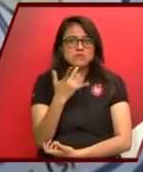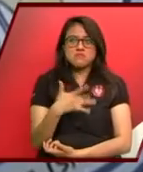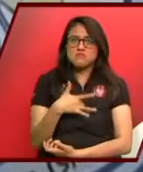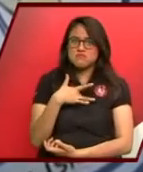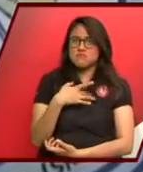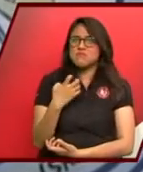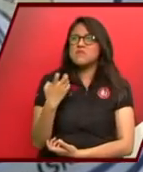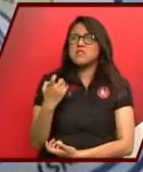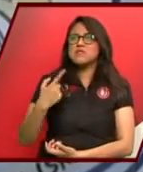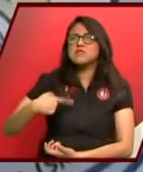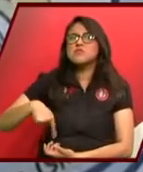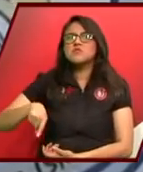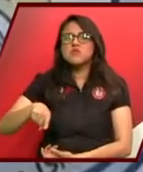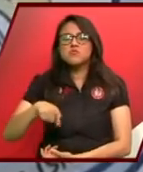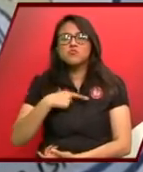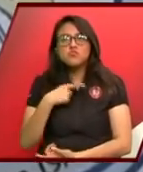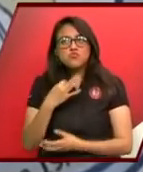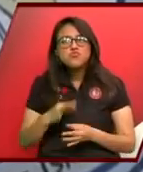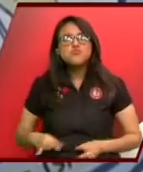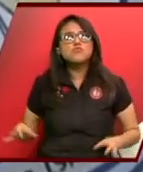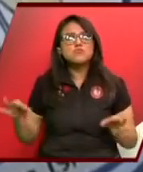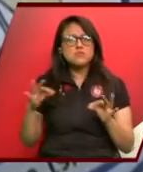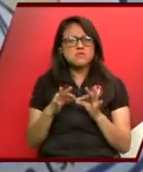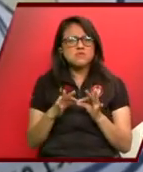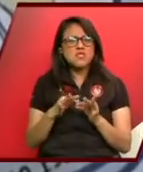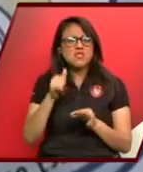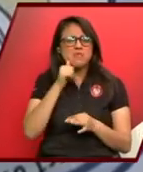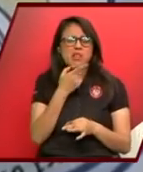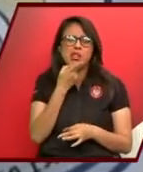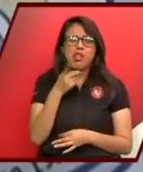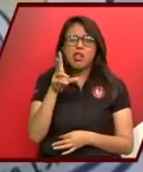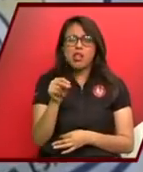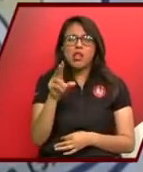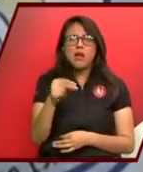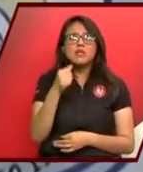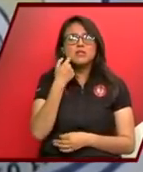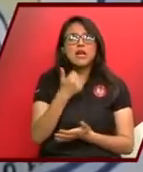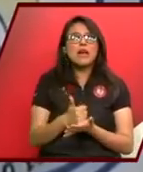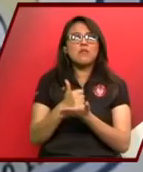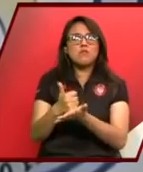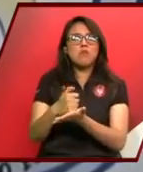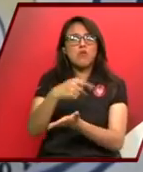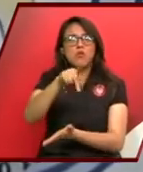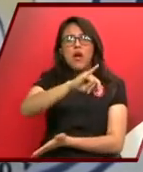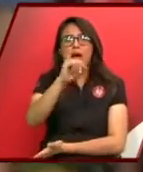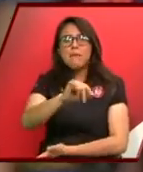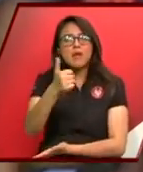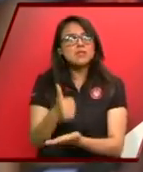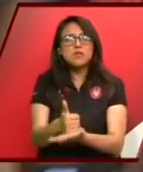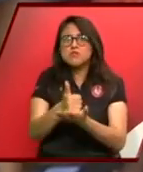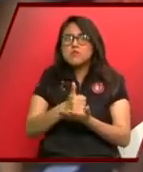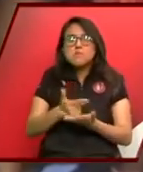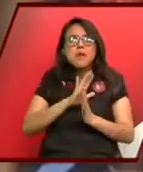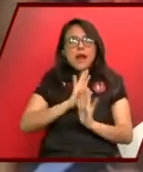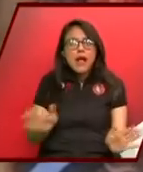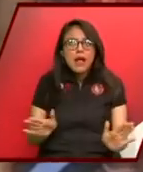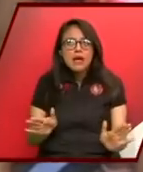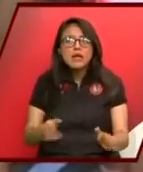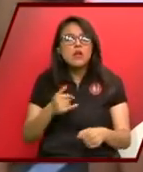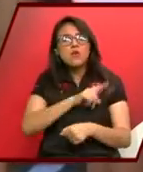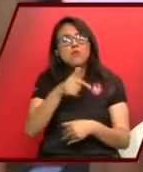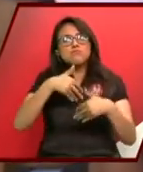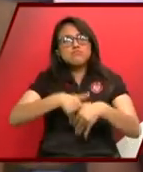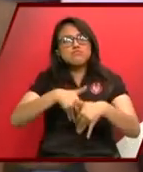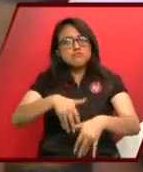muy cortante, sí, siempre diciendo que apoyan, pero realmente no nos resuelven. Luego de la manifestación,